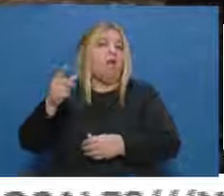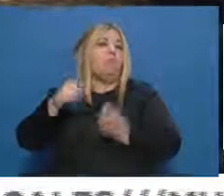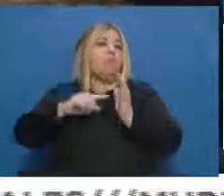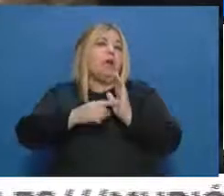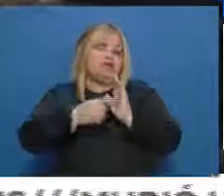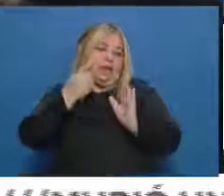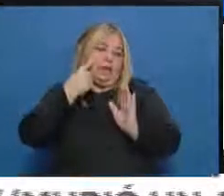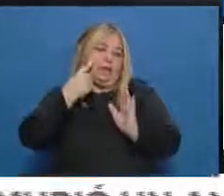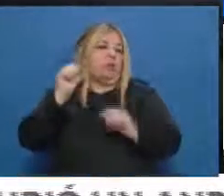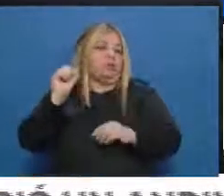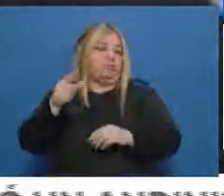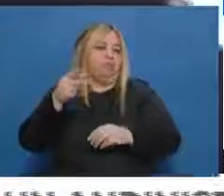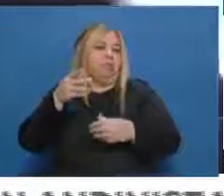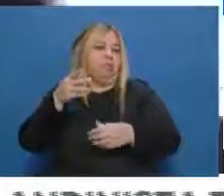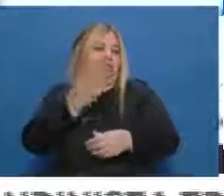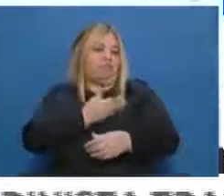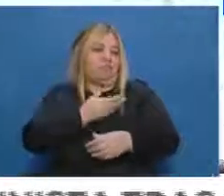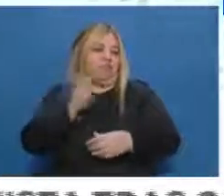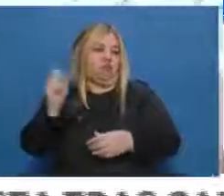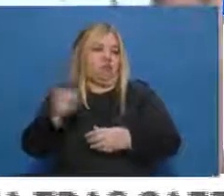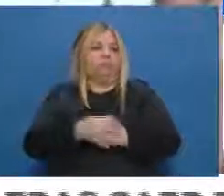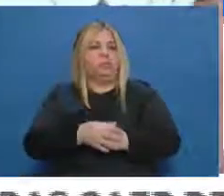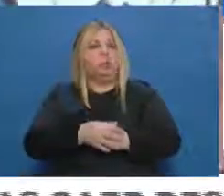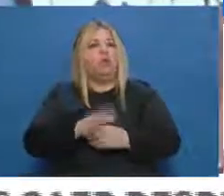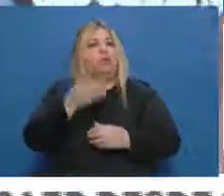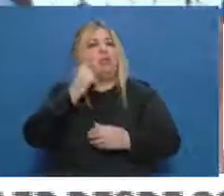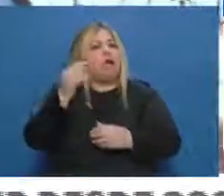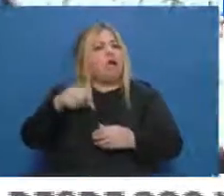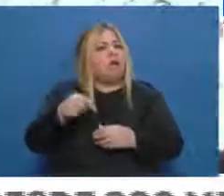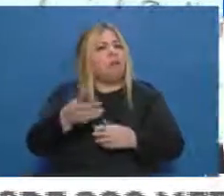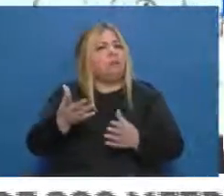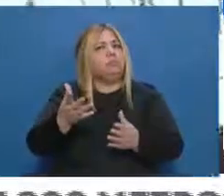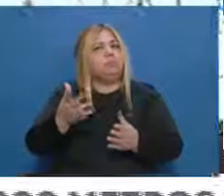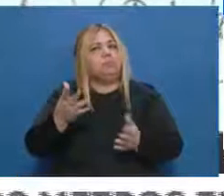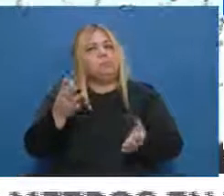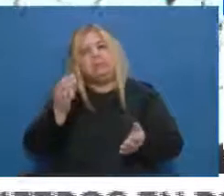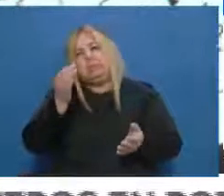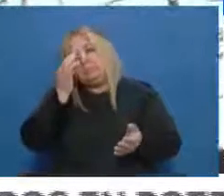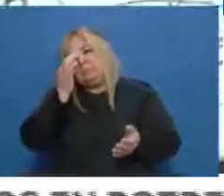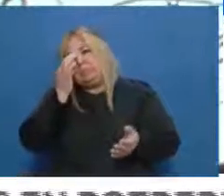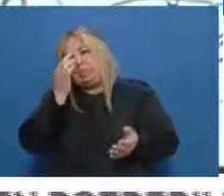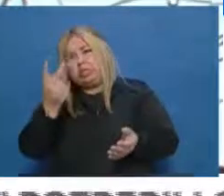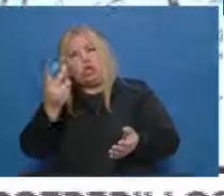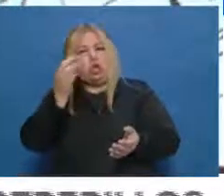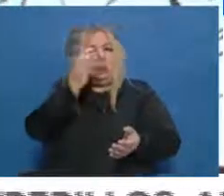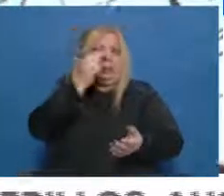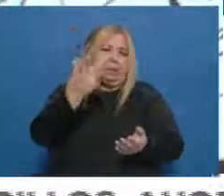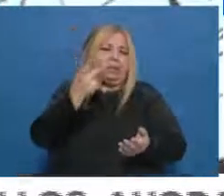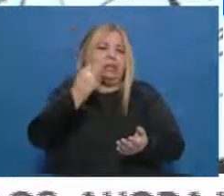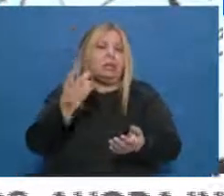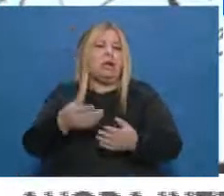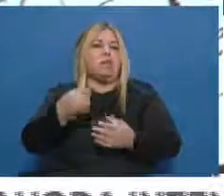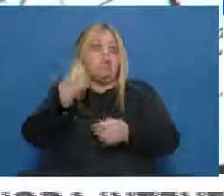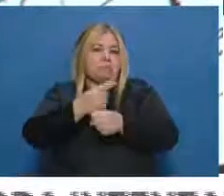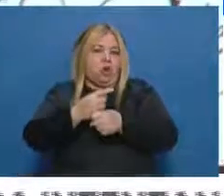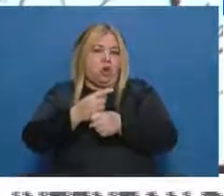tardes. Sí, 22, 23 días aproximadamente. Bueno, ¿cómo te ha recibido la provincia? ¿Bien? Muy bien. Hicimos la cuarentena esta de los 15